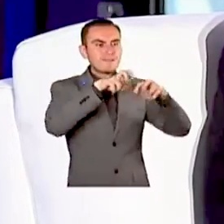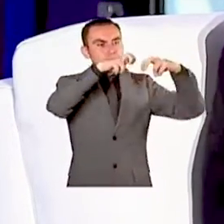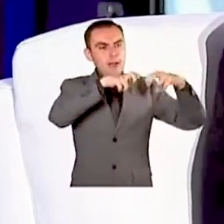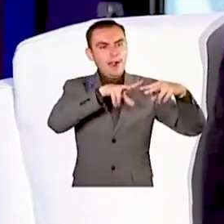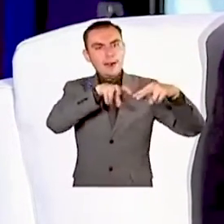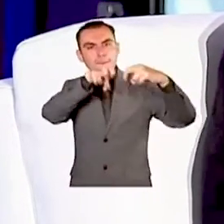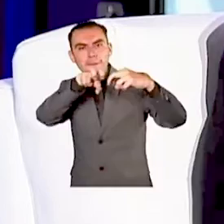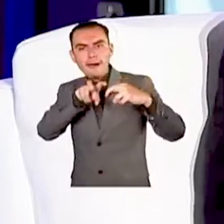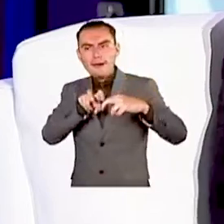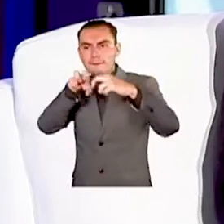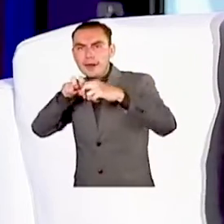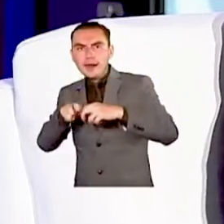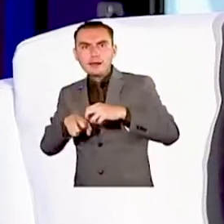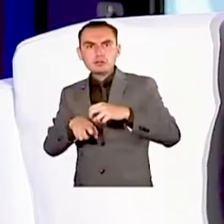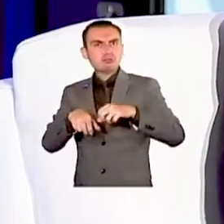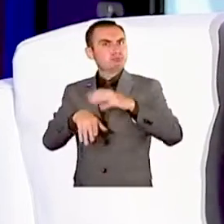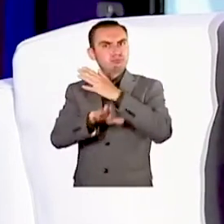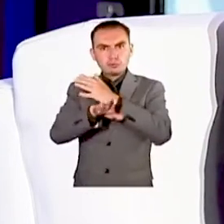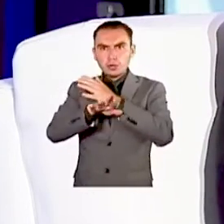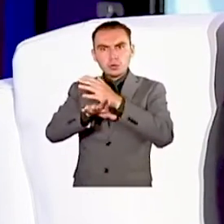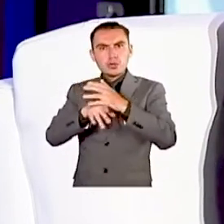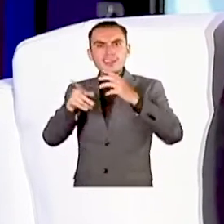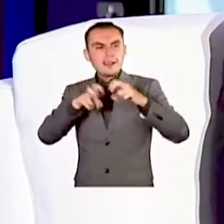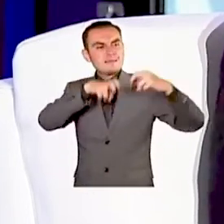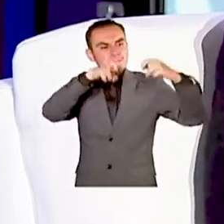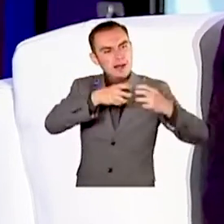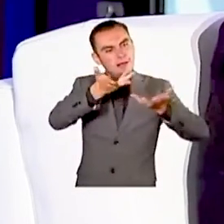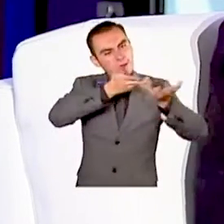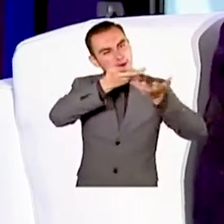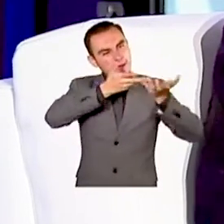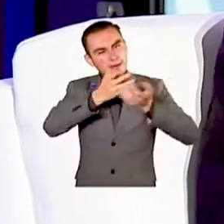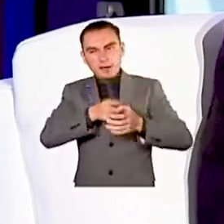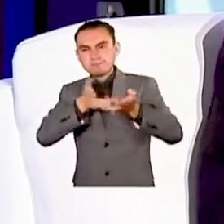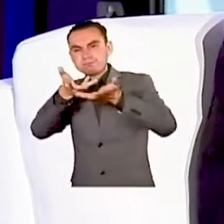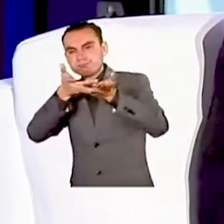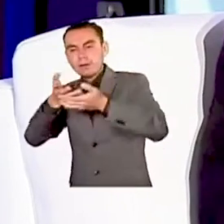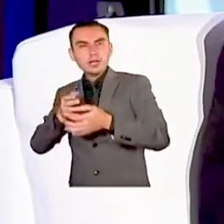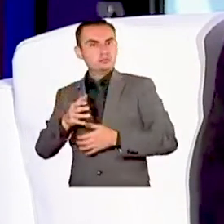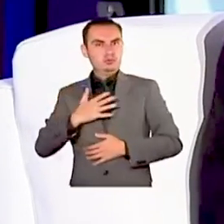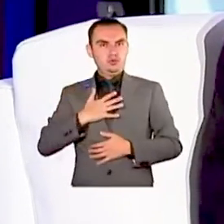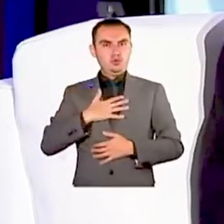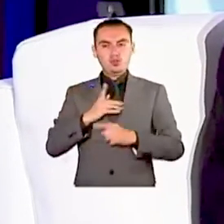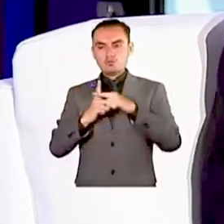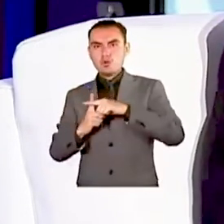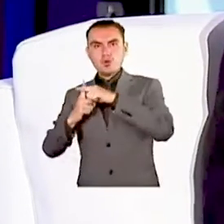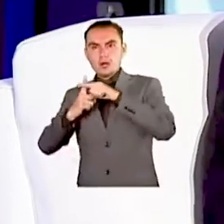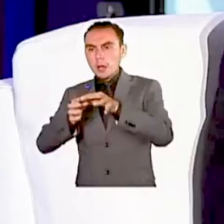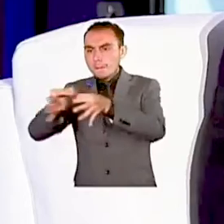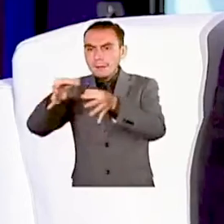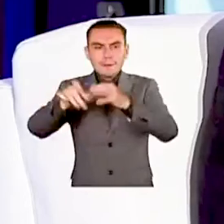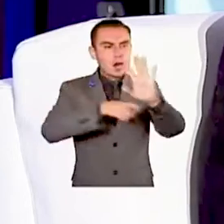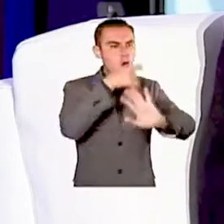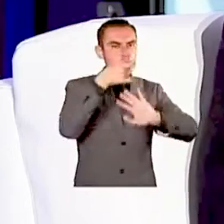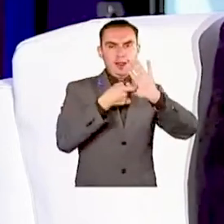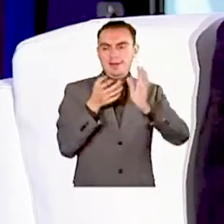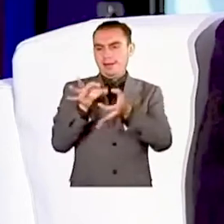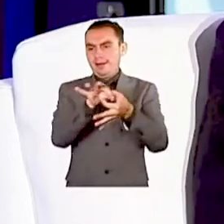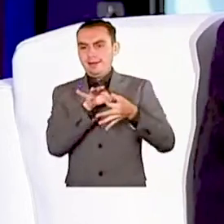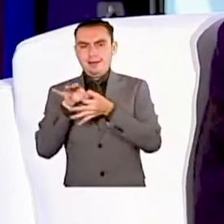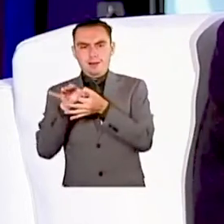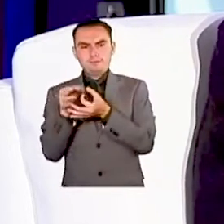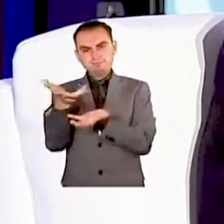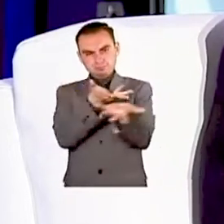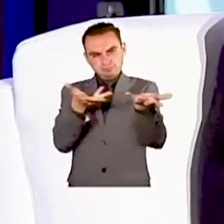continuas, permanentes, donde teníamos asiento las 84 procuradurías territoriales,